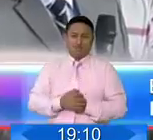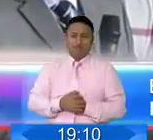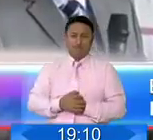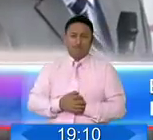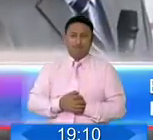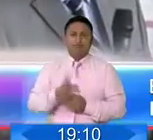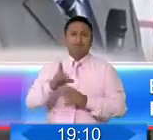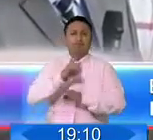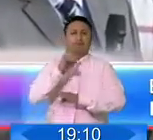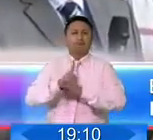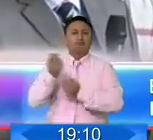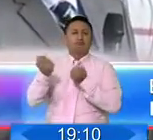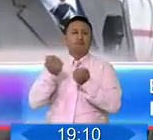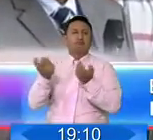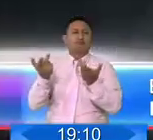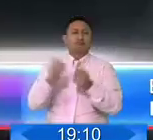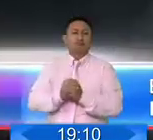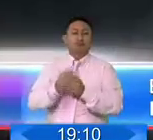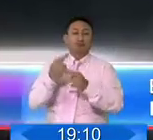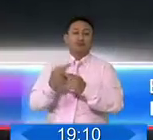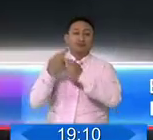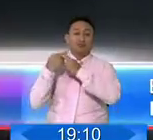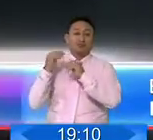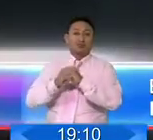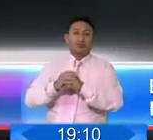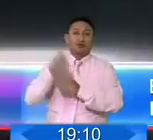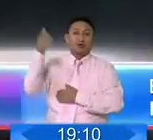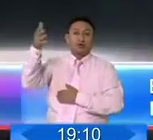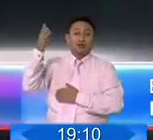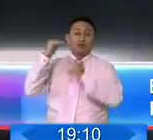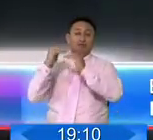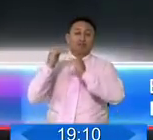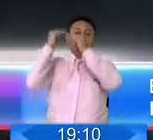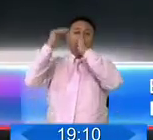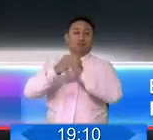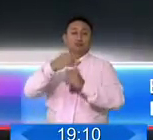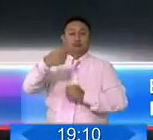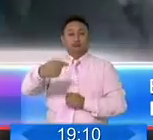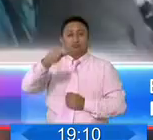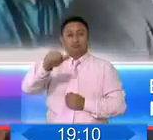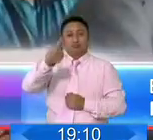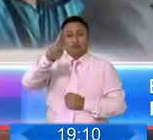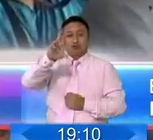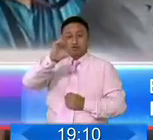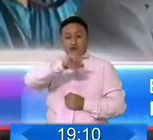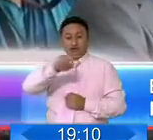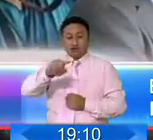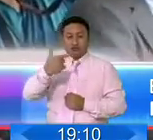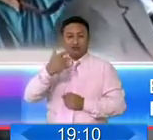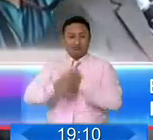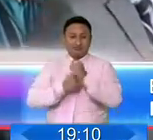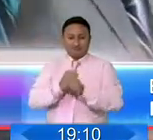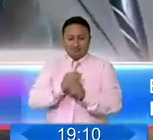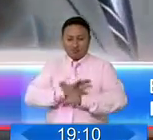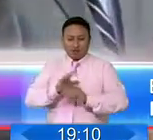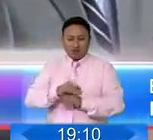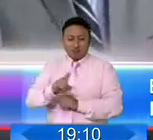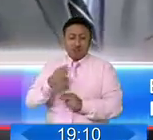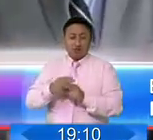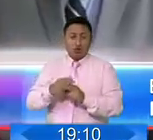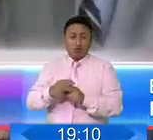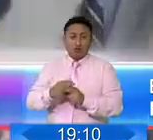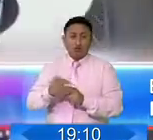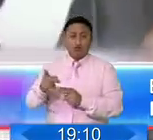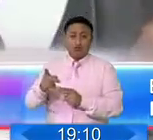Control Disciplinario estará a cargo del magíster José Miguel García, quien no tiene trayectoria judicial, pero su nombre fue propuesto por